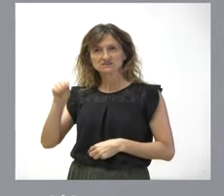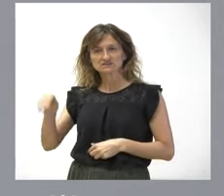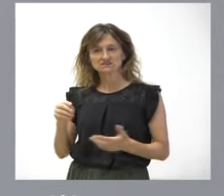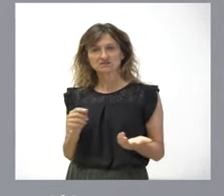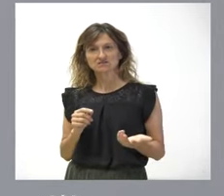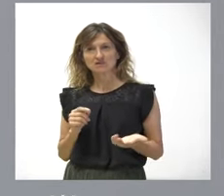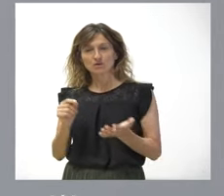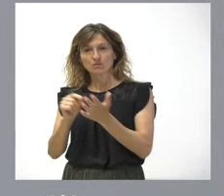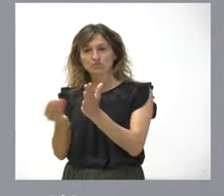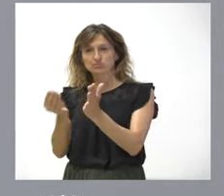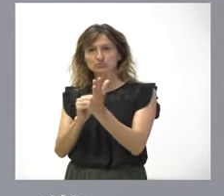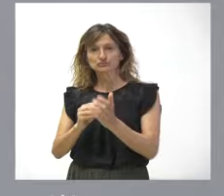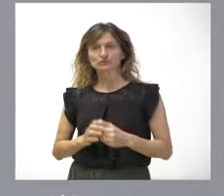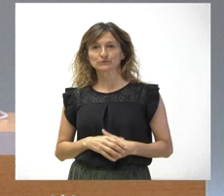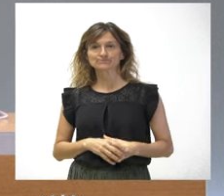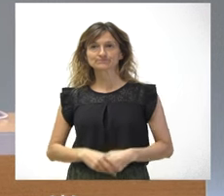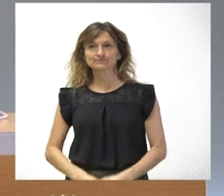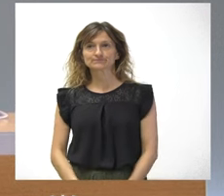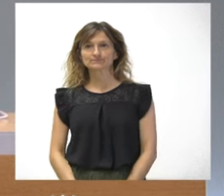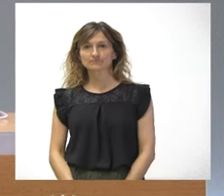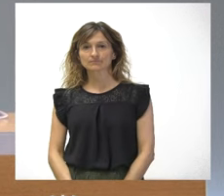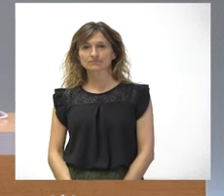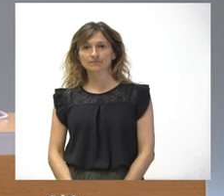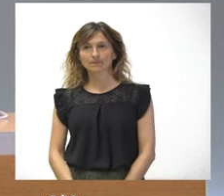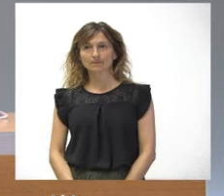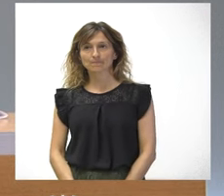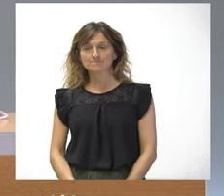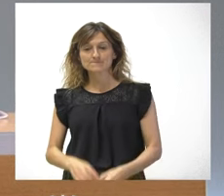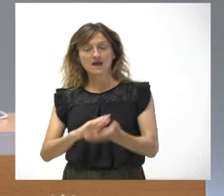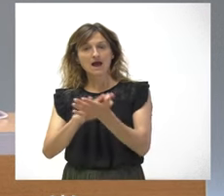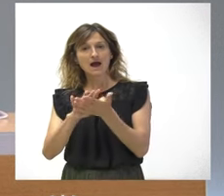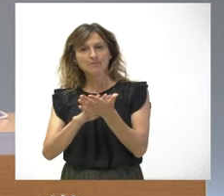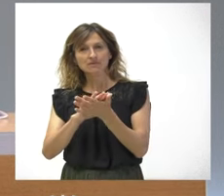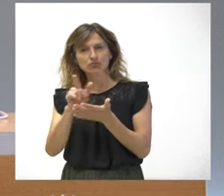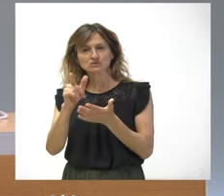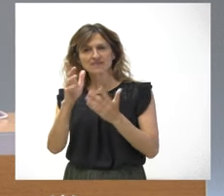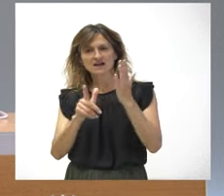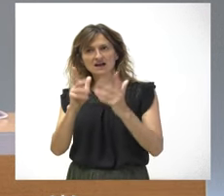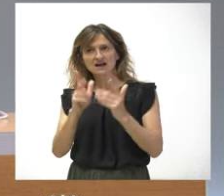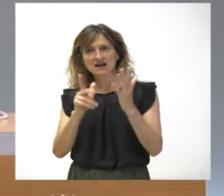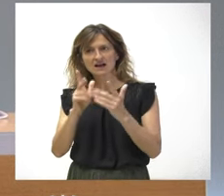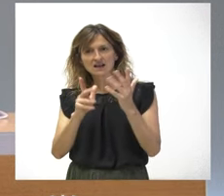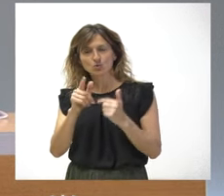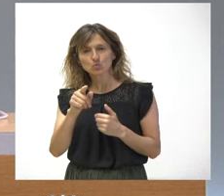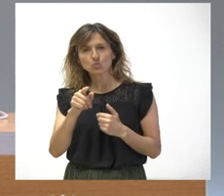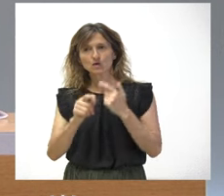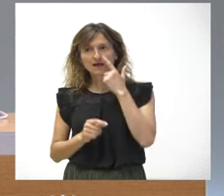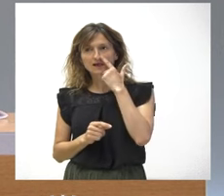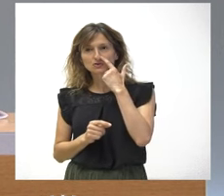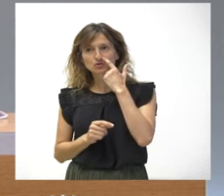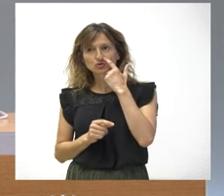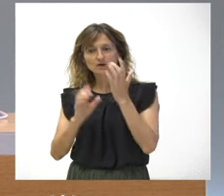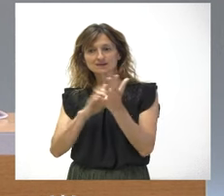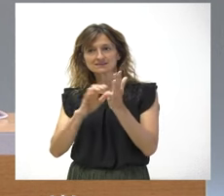que pedir este punto en el orden del día sí abordando en este asunto no sé si tienen calculado cuánto tendría que ser el recurso económico que recibiera